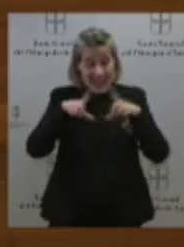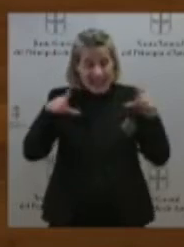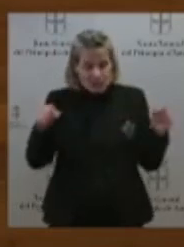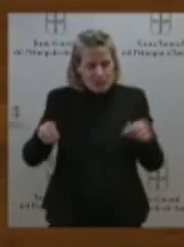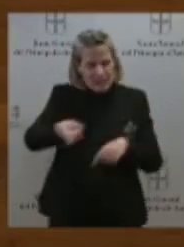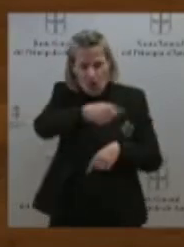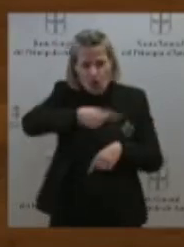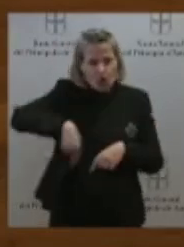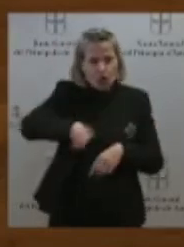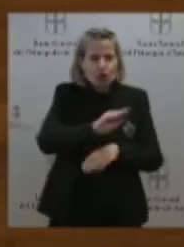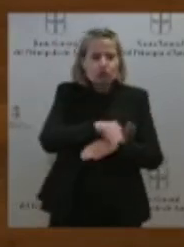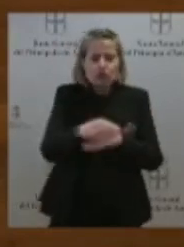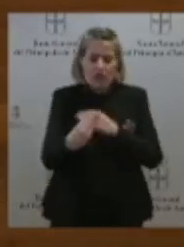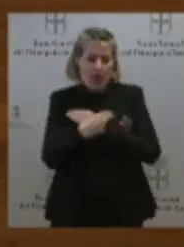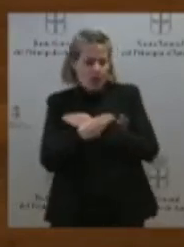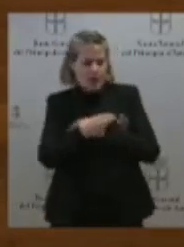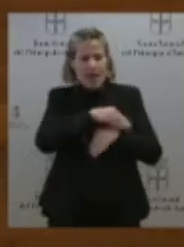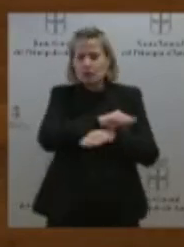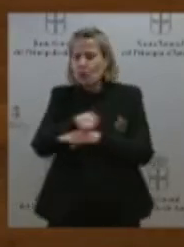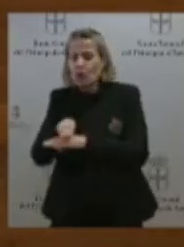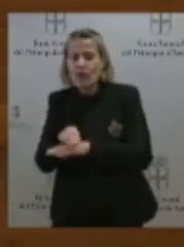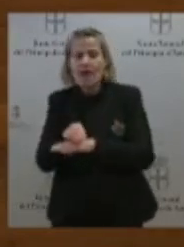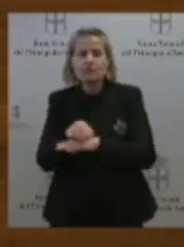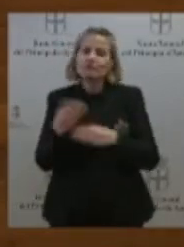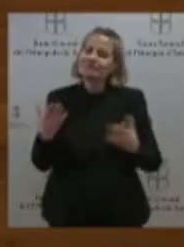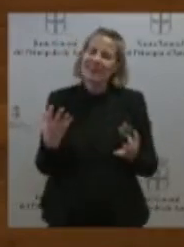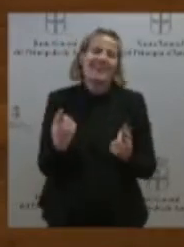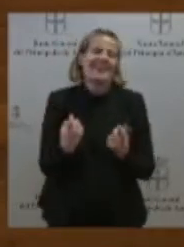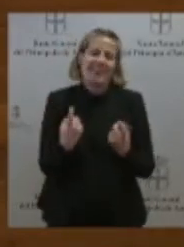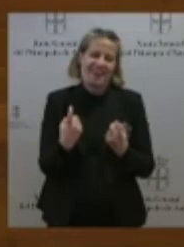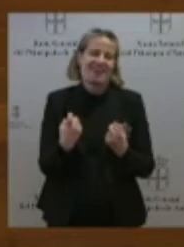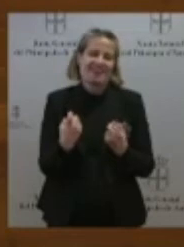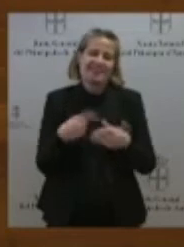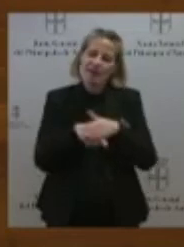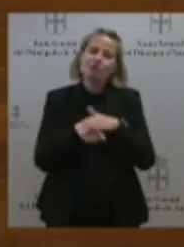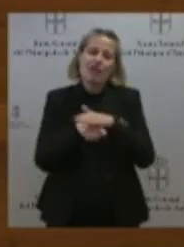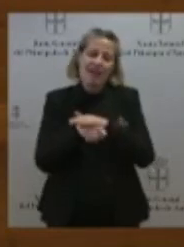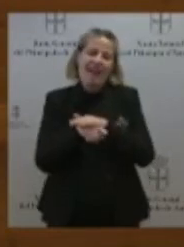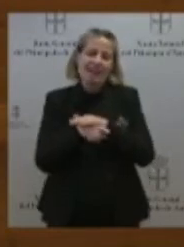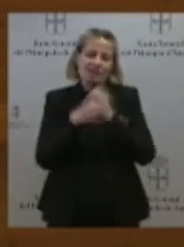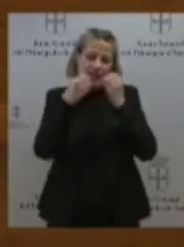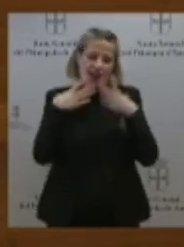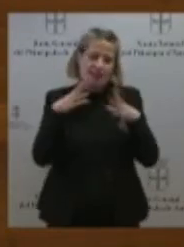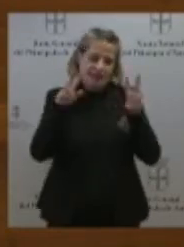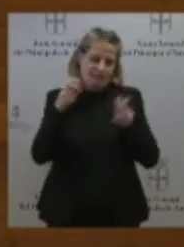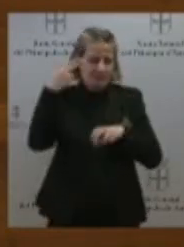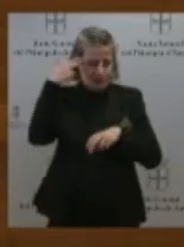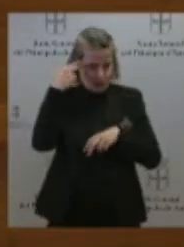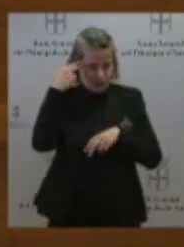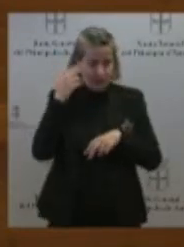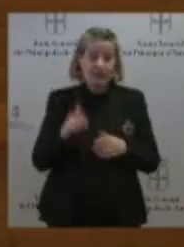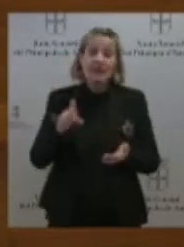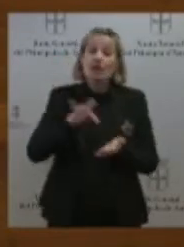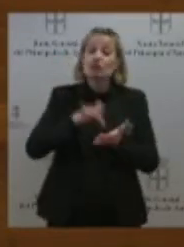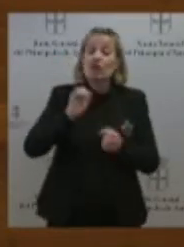nos convoca. Porque cuando el virus se vaya, la paradoja de la muerte voluntaria, por acudir al término que Spinoza introdujo en el ideario de la historia